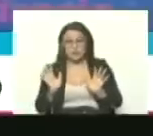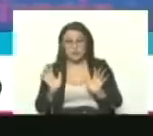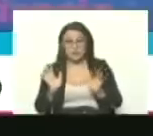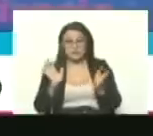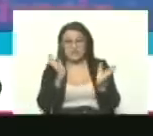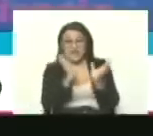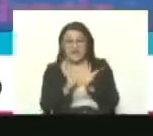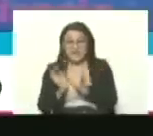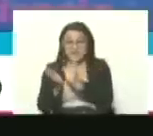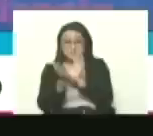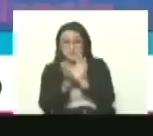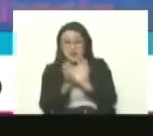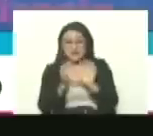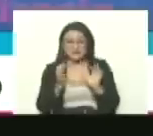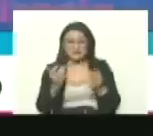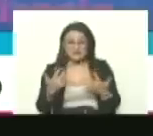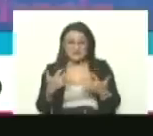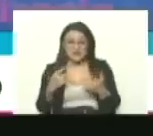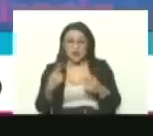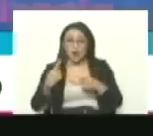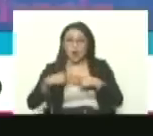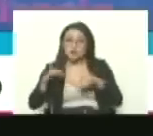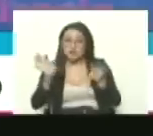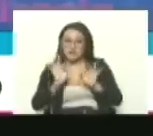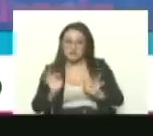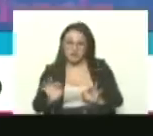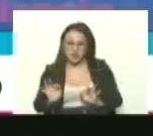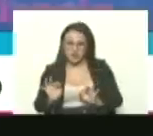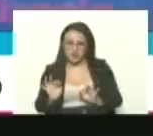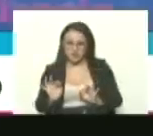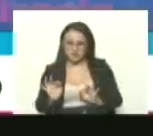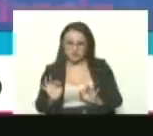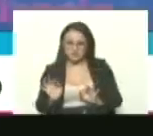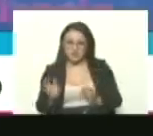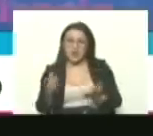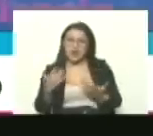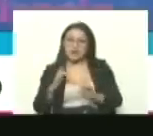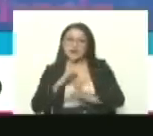maneja el clima, tomar otro camino, otra velocidad. Y estamos viendo una